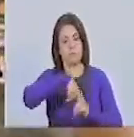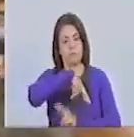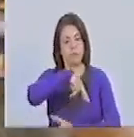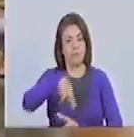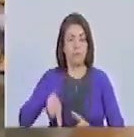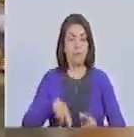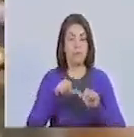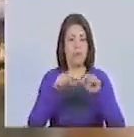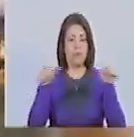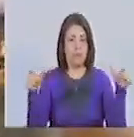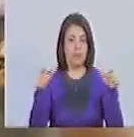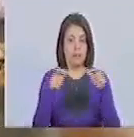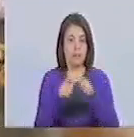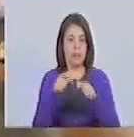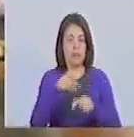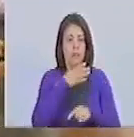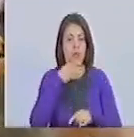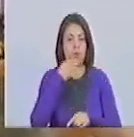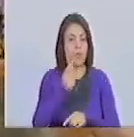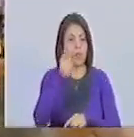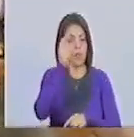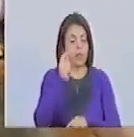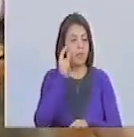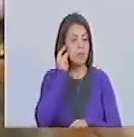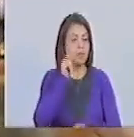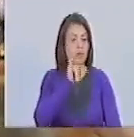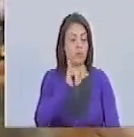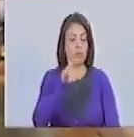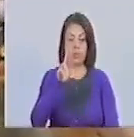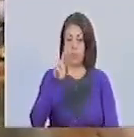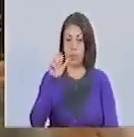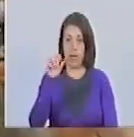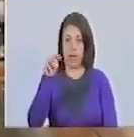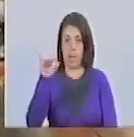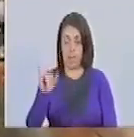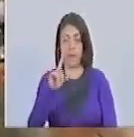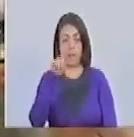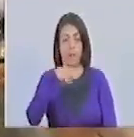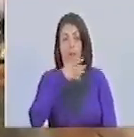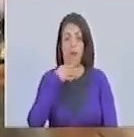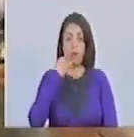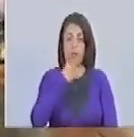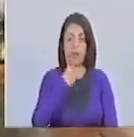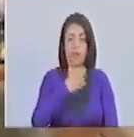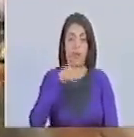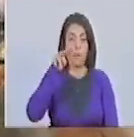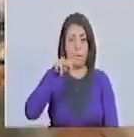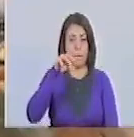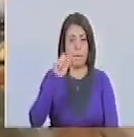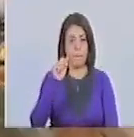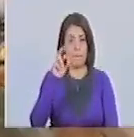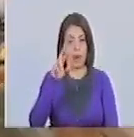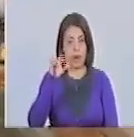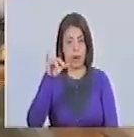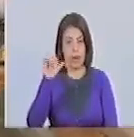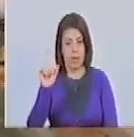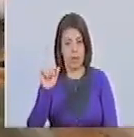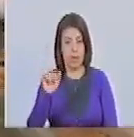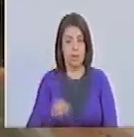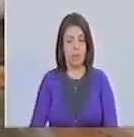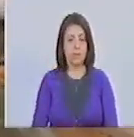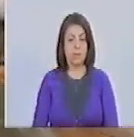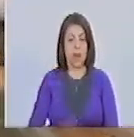esta plenaria, como es la joven diputada Yurami Quintero y nuestra también joven María Rosa